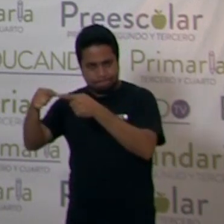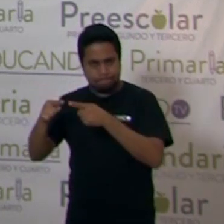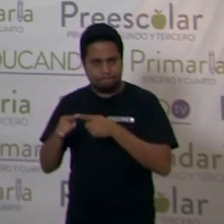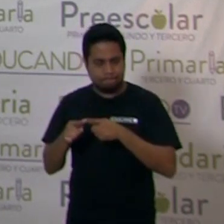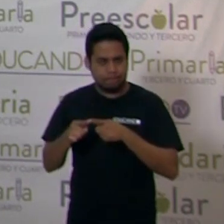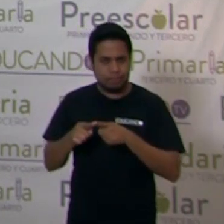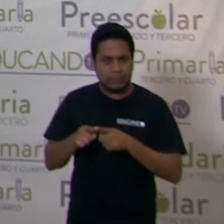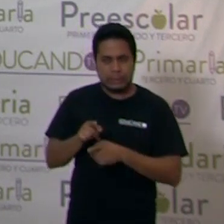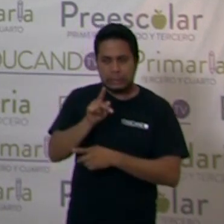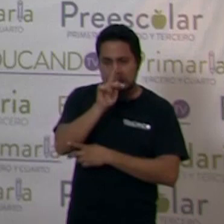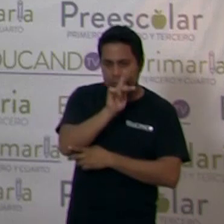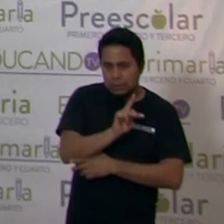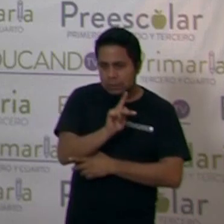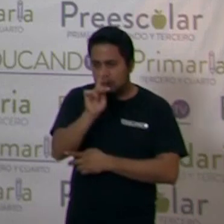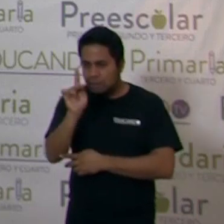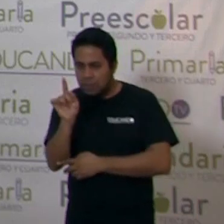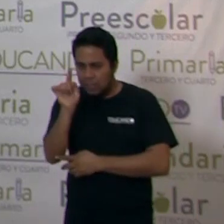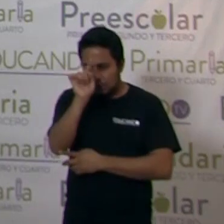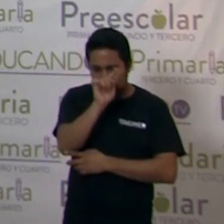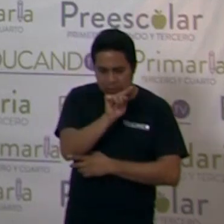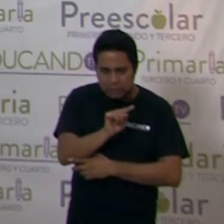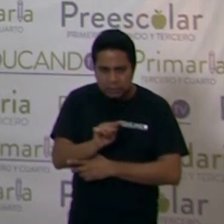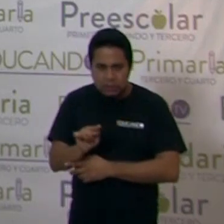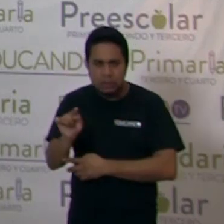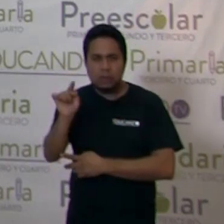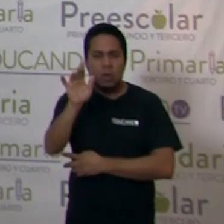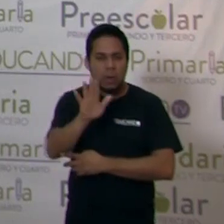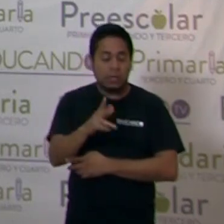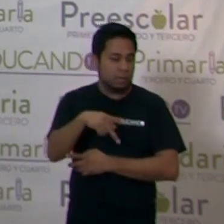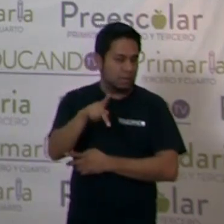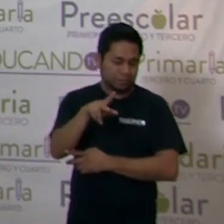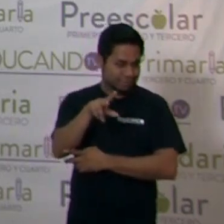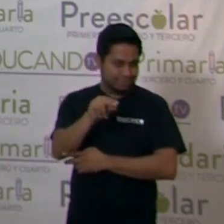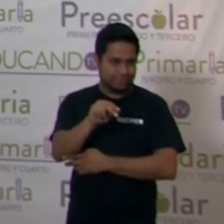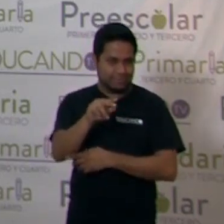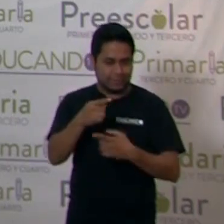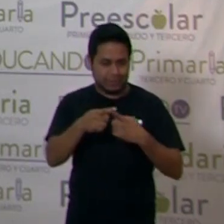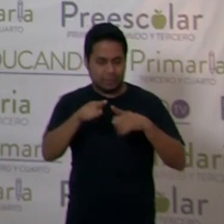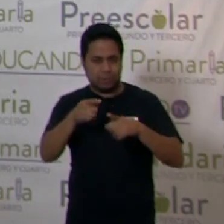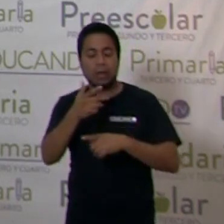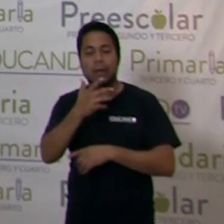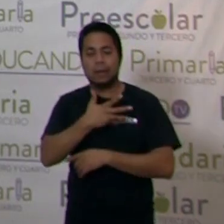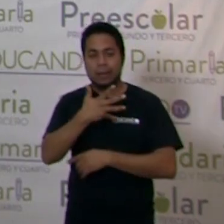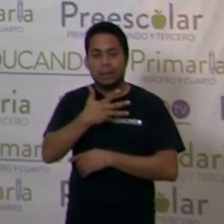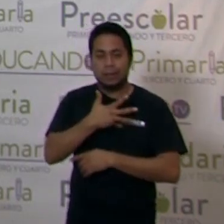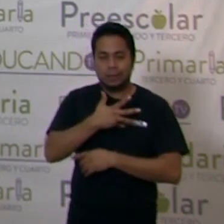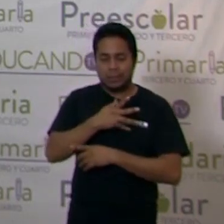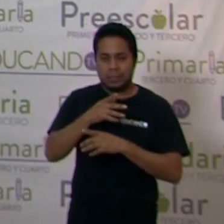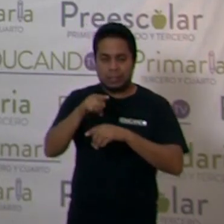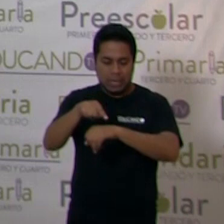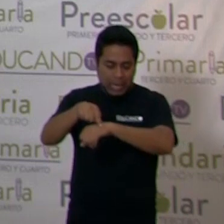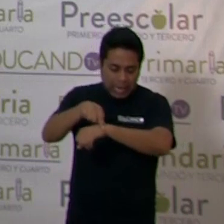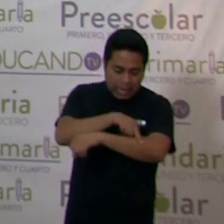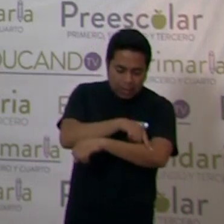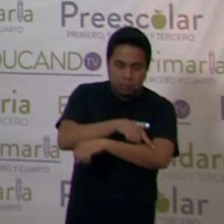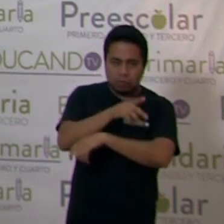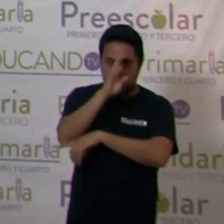que se está pareciendo a un círculo pero no lo es tiene lados rectos